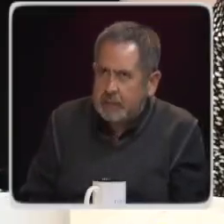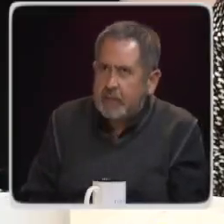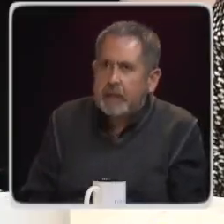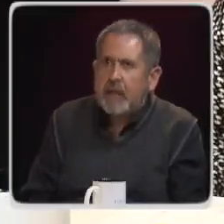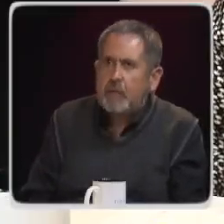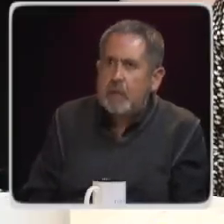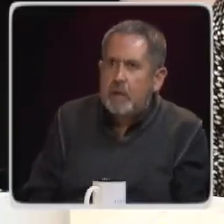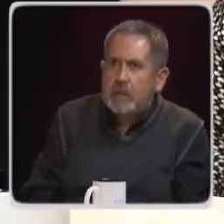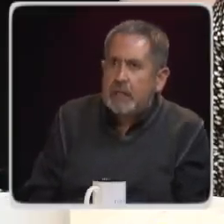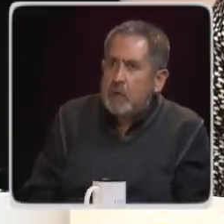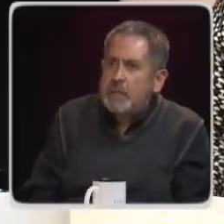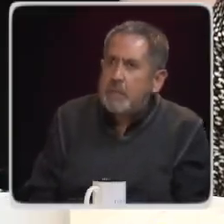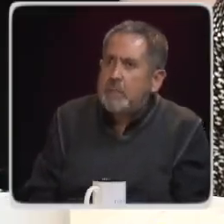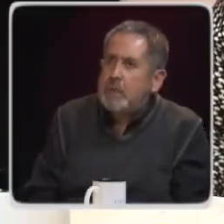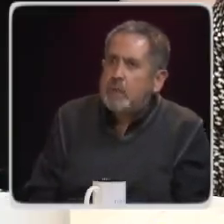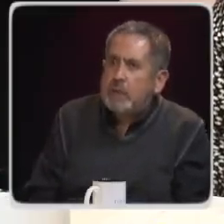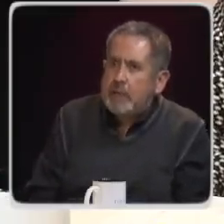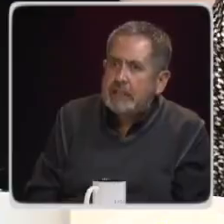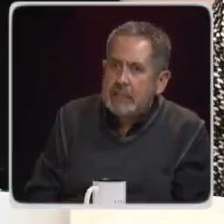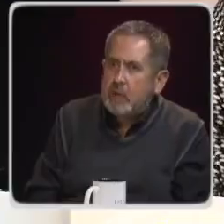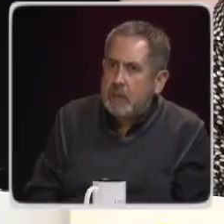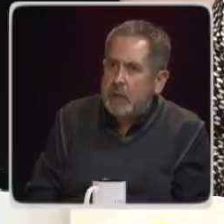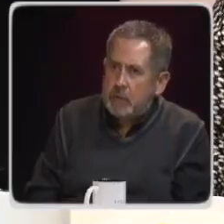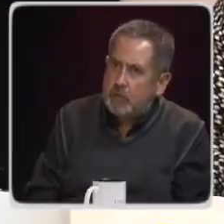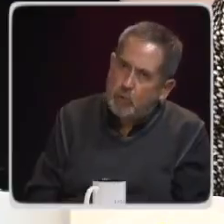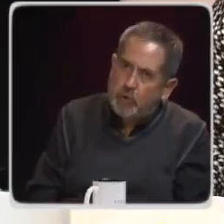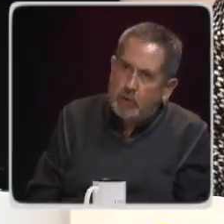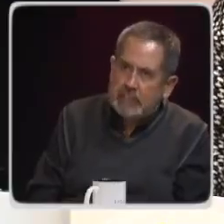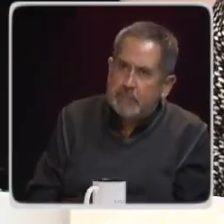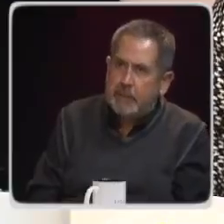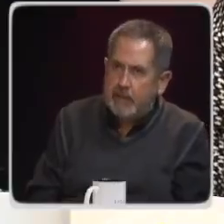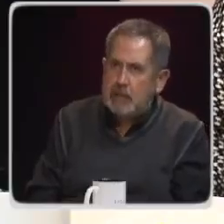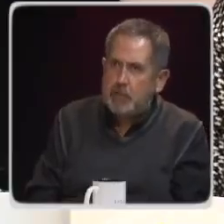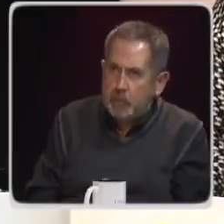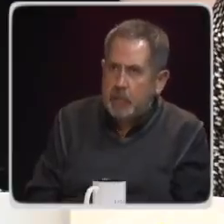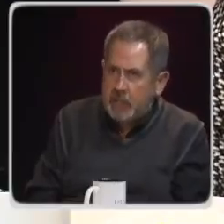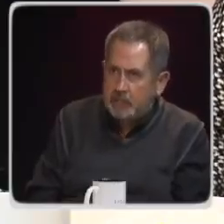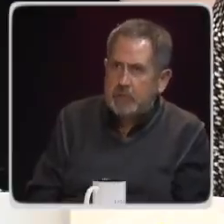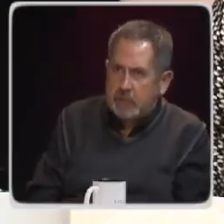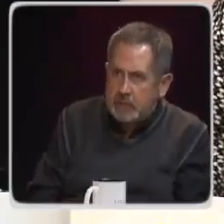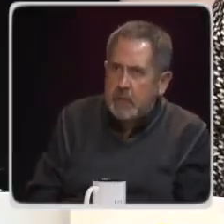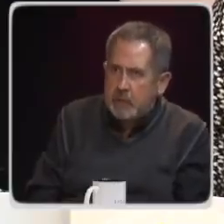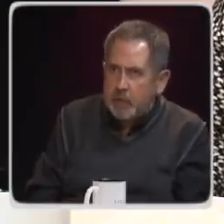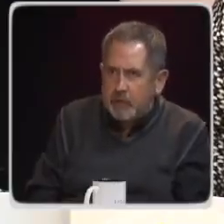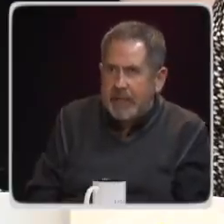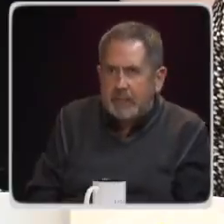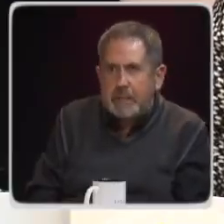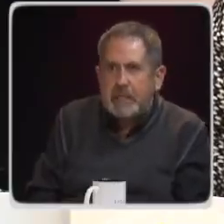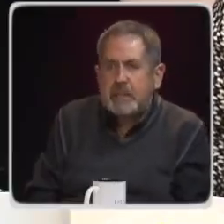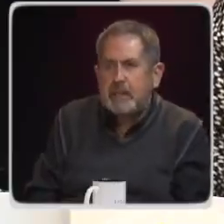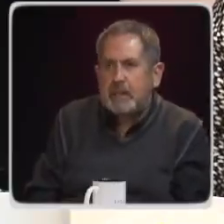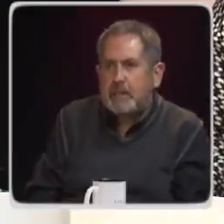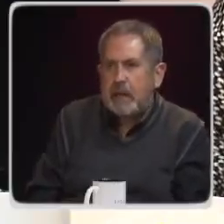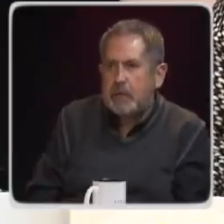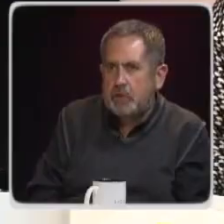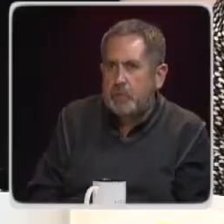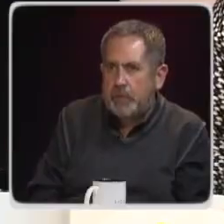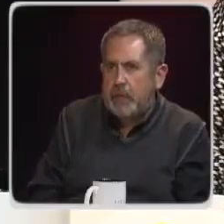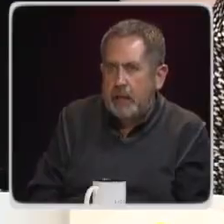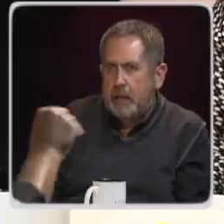lugar geográfico adecuado para que los niños tengan la oportunidad de acercarse a la escuela. Sí sabemos que a veces es difícil porque